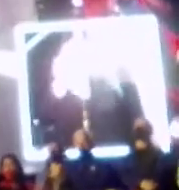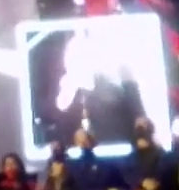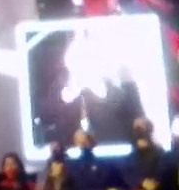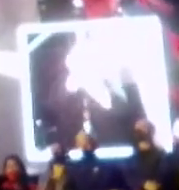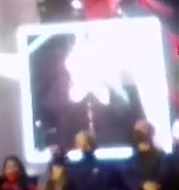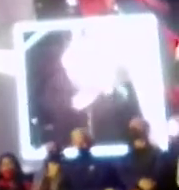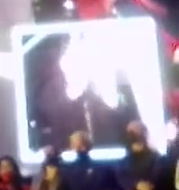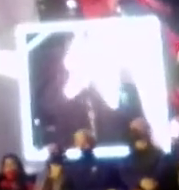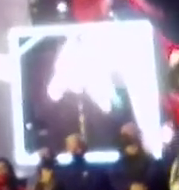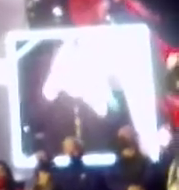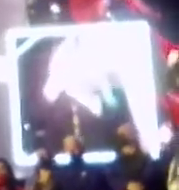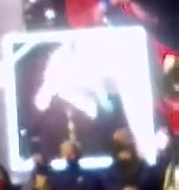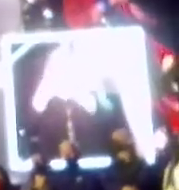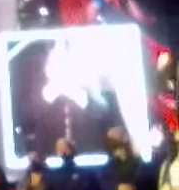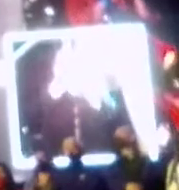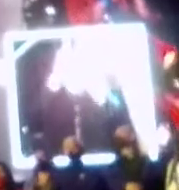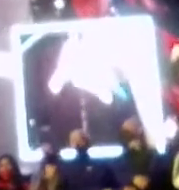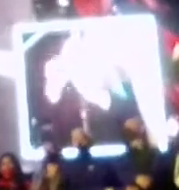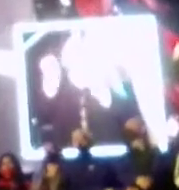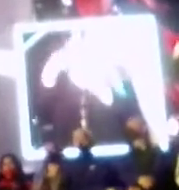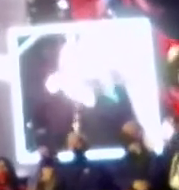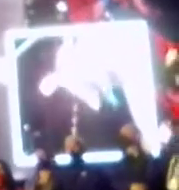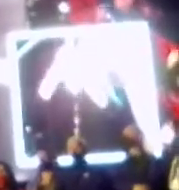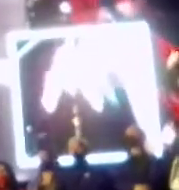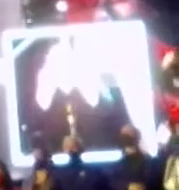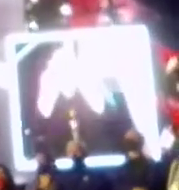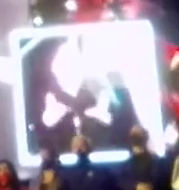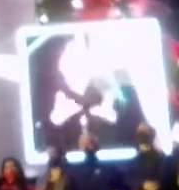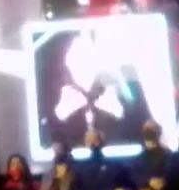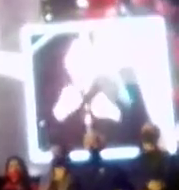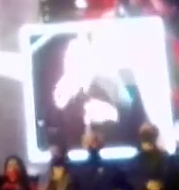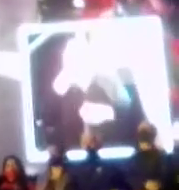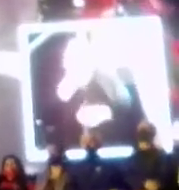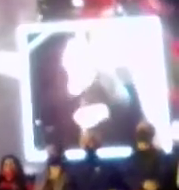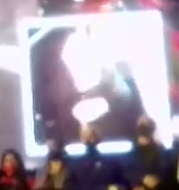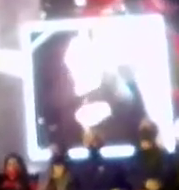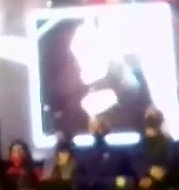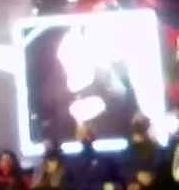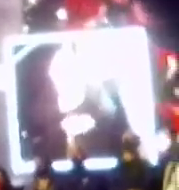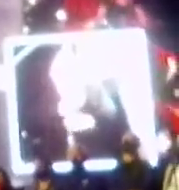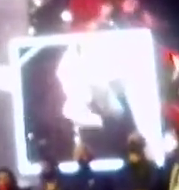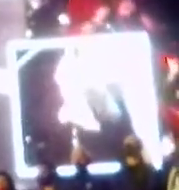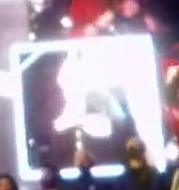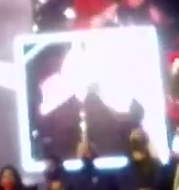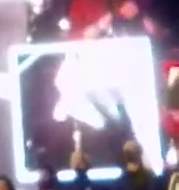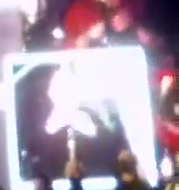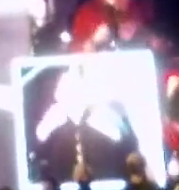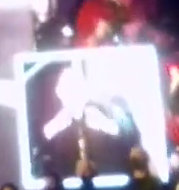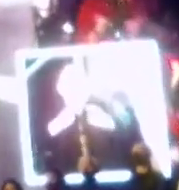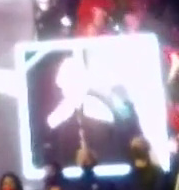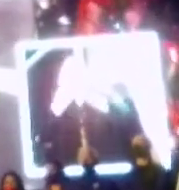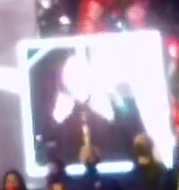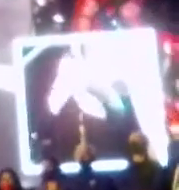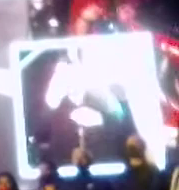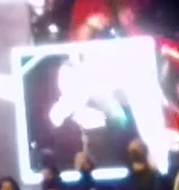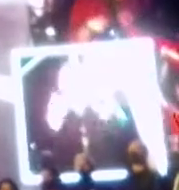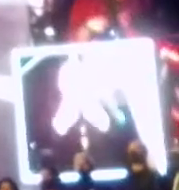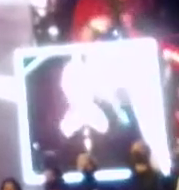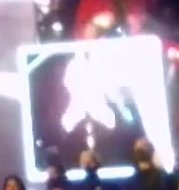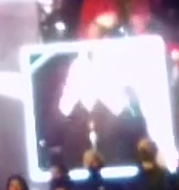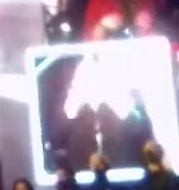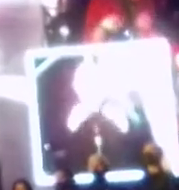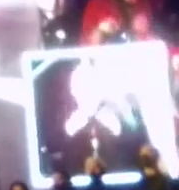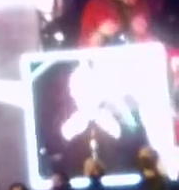sobre lo que está en juego y las razones para votar sí. Dijo José Artigas que nada podemos esperar sino de nosotros mismos, y eso está